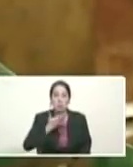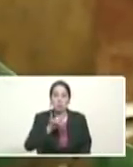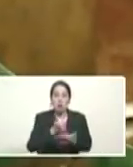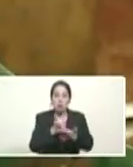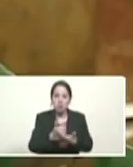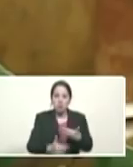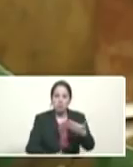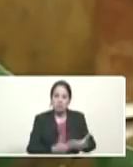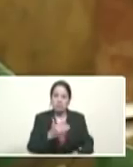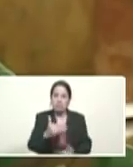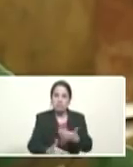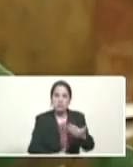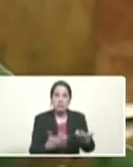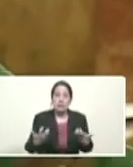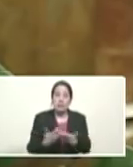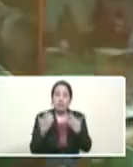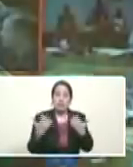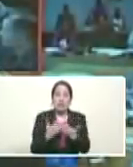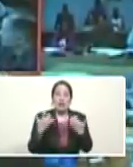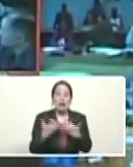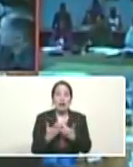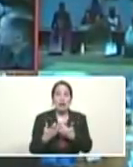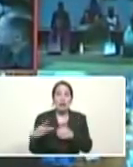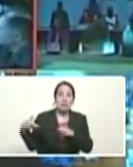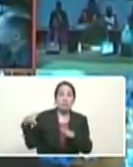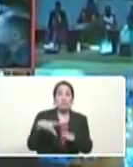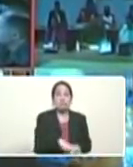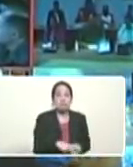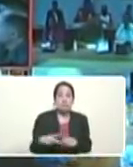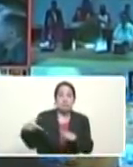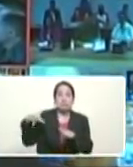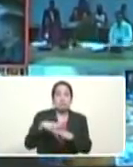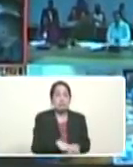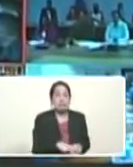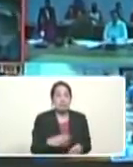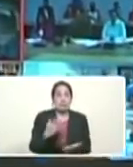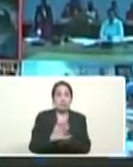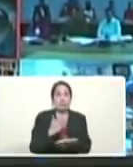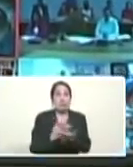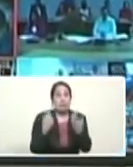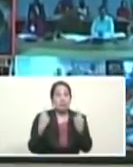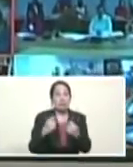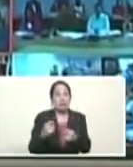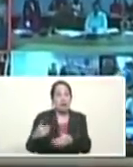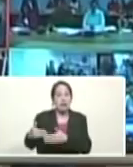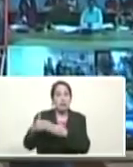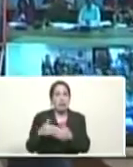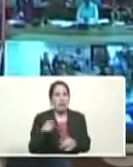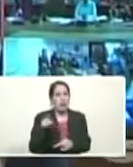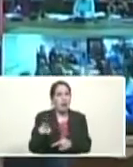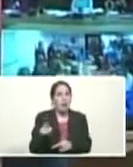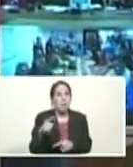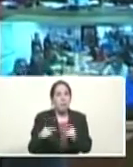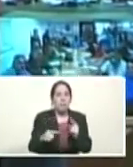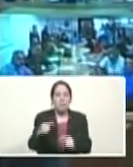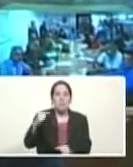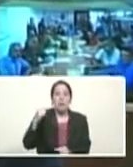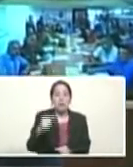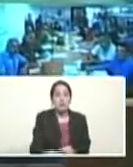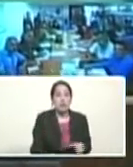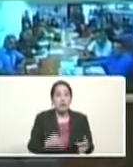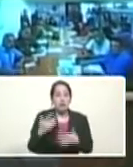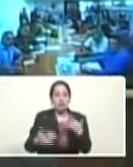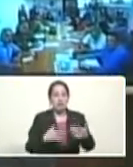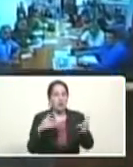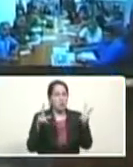bélicas en las cuales nos estamos surcando estos mares tempestuosos entonces esa actividad de mañana nos va a permitir a nosotros hacer un